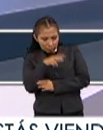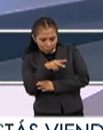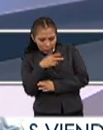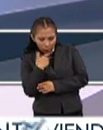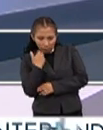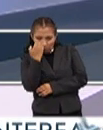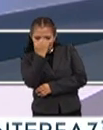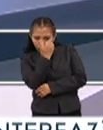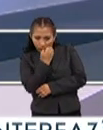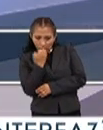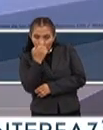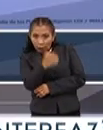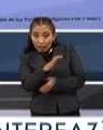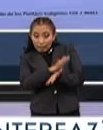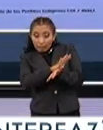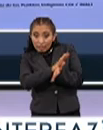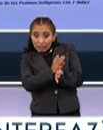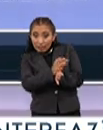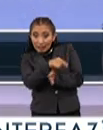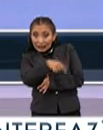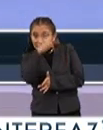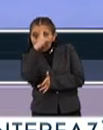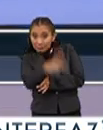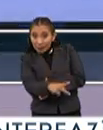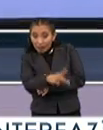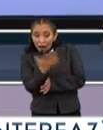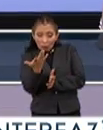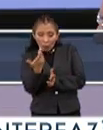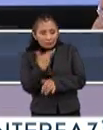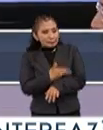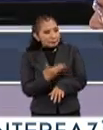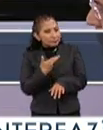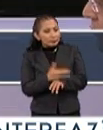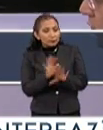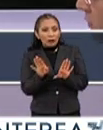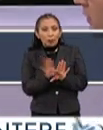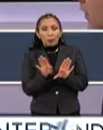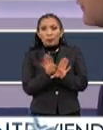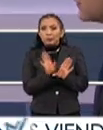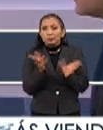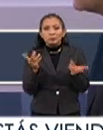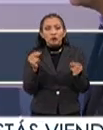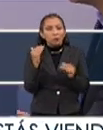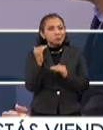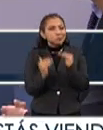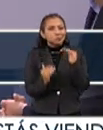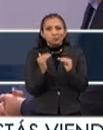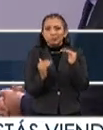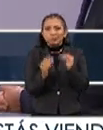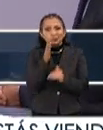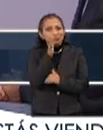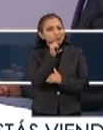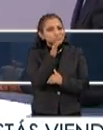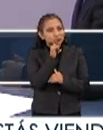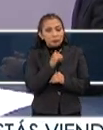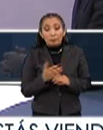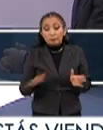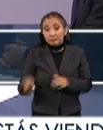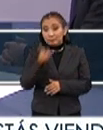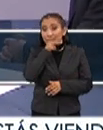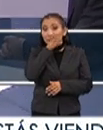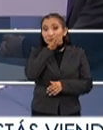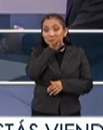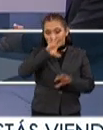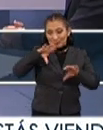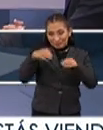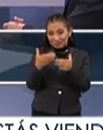apreciar es que la discriminación en el país sigue siendo un proceso que no disminuye. Entonces, los padres